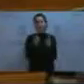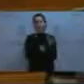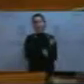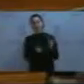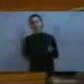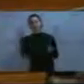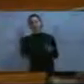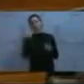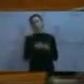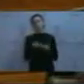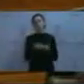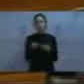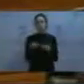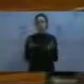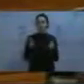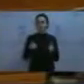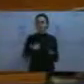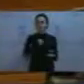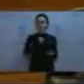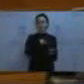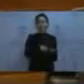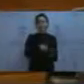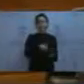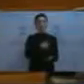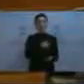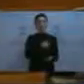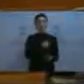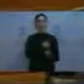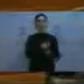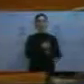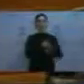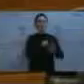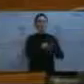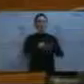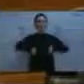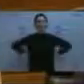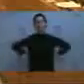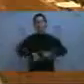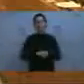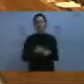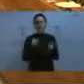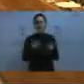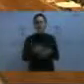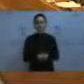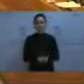los que quieren utilizar la lengua que ni la aman ni la conocen para separar. Muchas gracias.